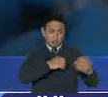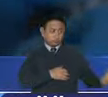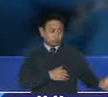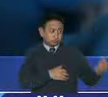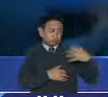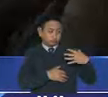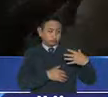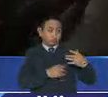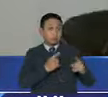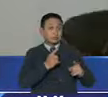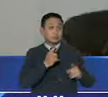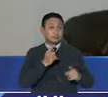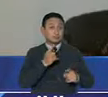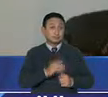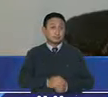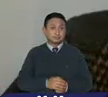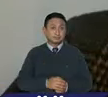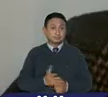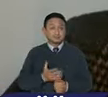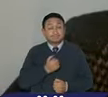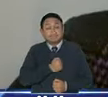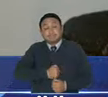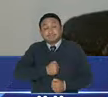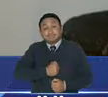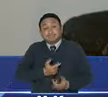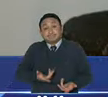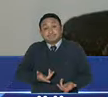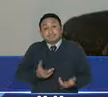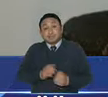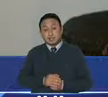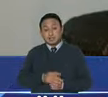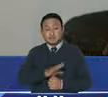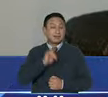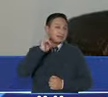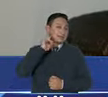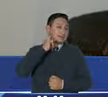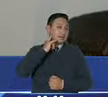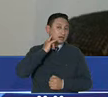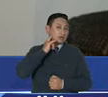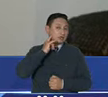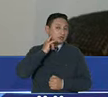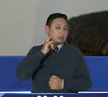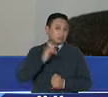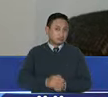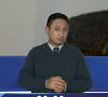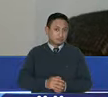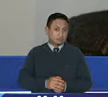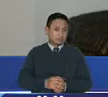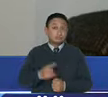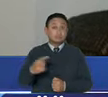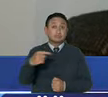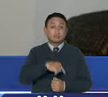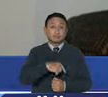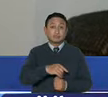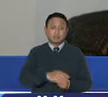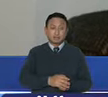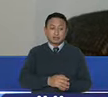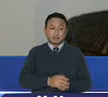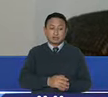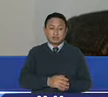por estas razones. Desgraciadamente, esta niña, pues tengo entendido que estaba